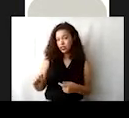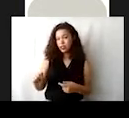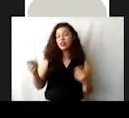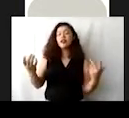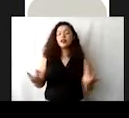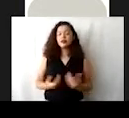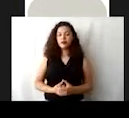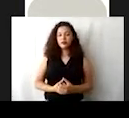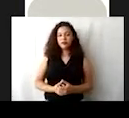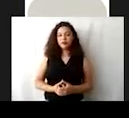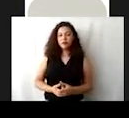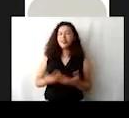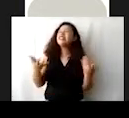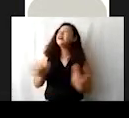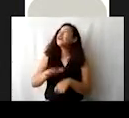¿cómo se llama?